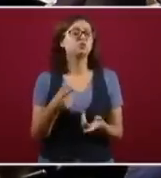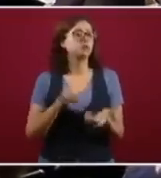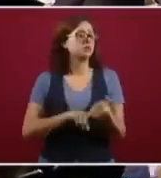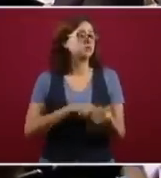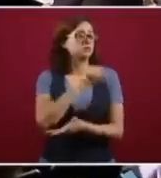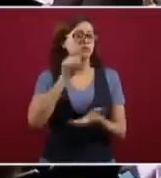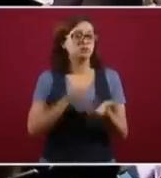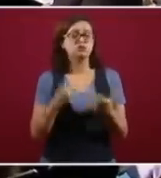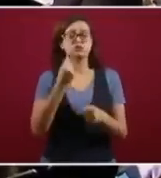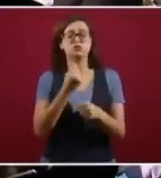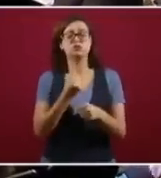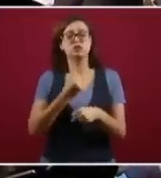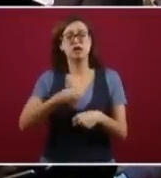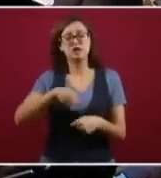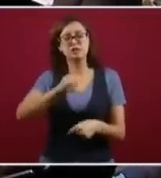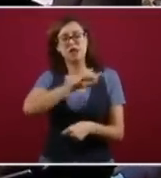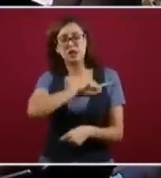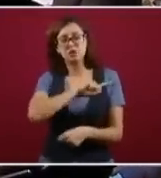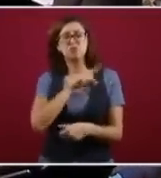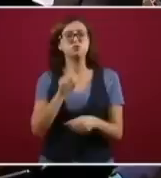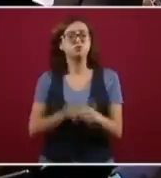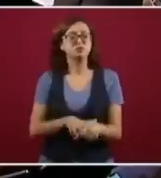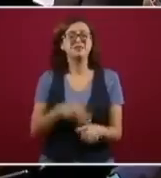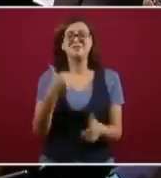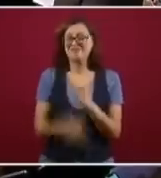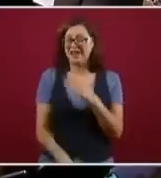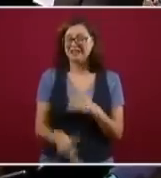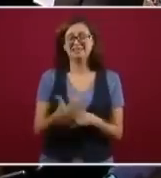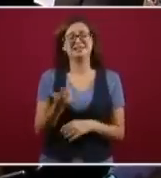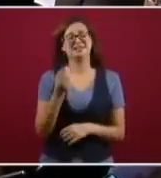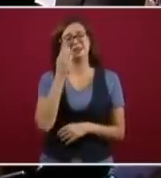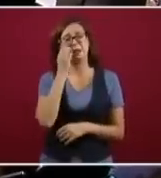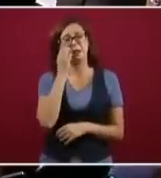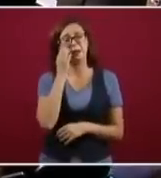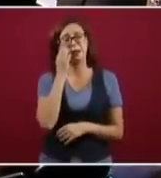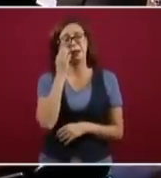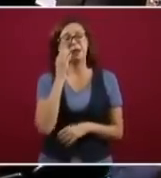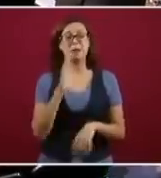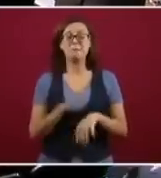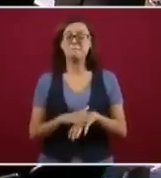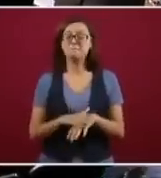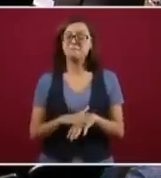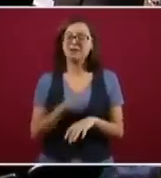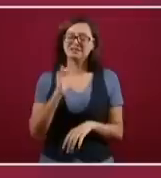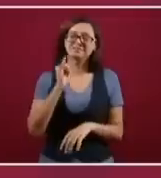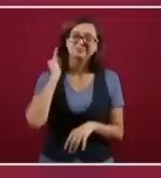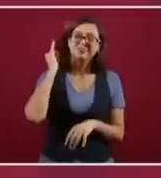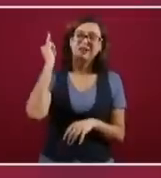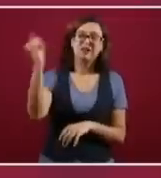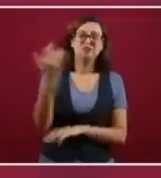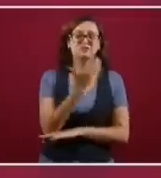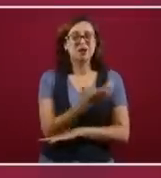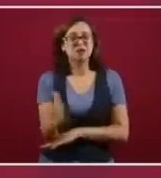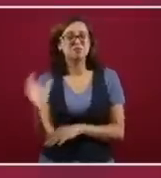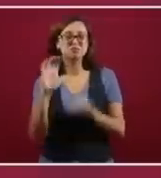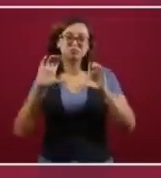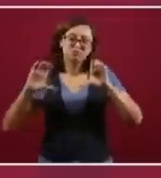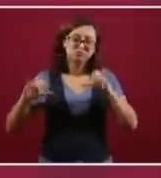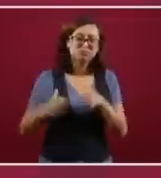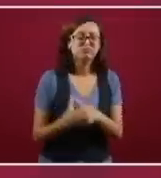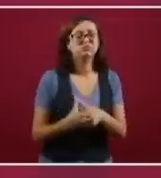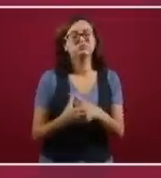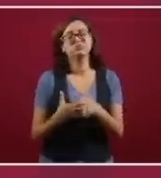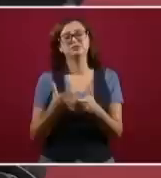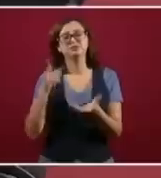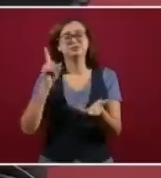hospitales, faltan médicos, sobre todo en comunidades rurales, en